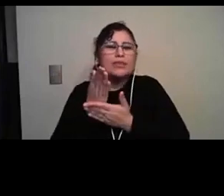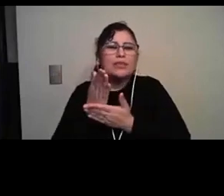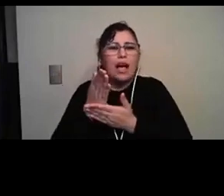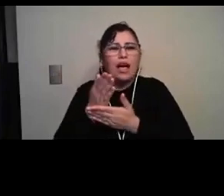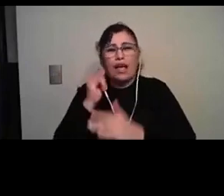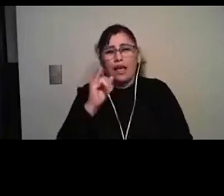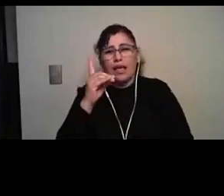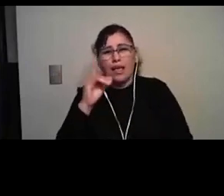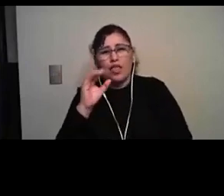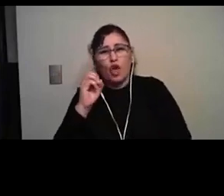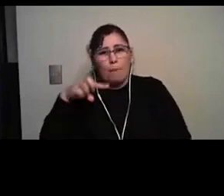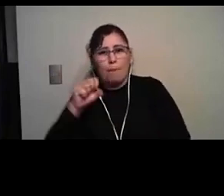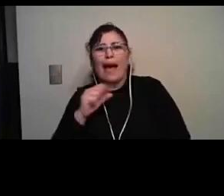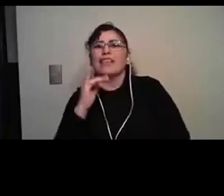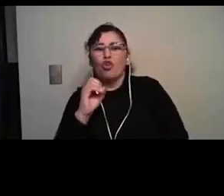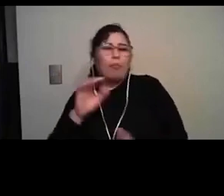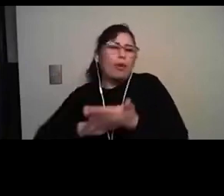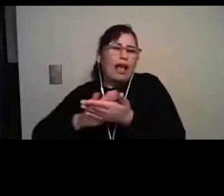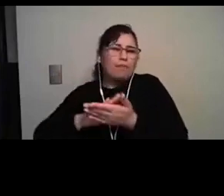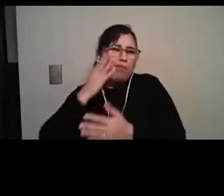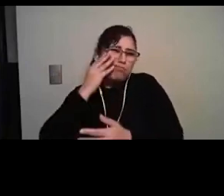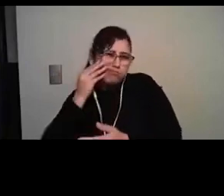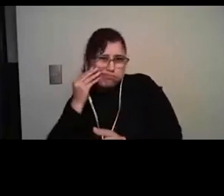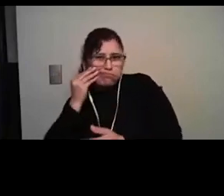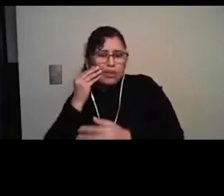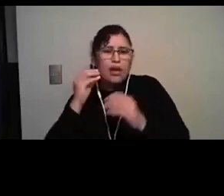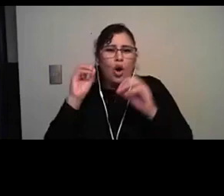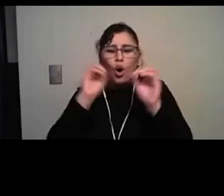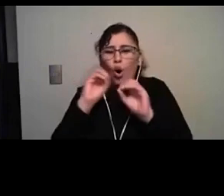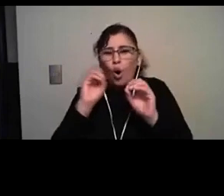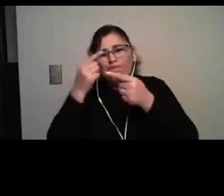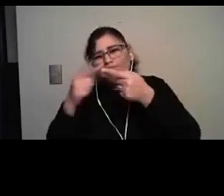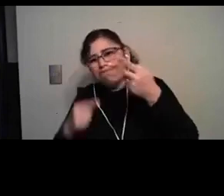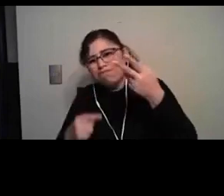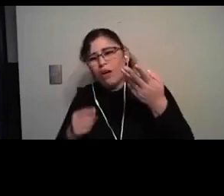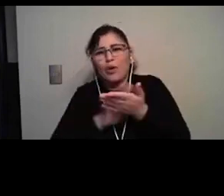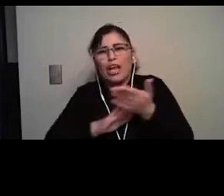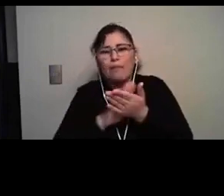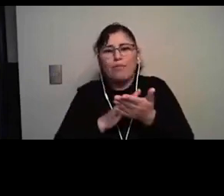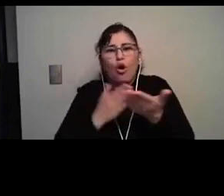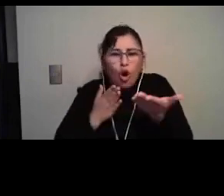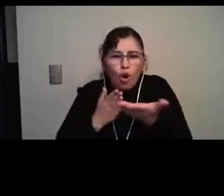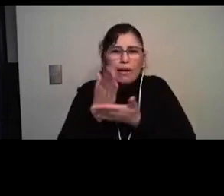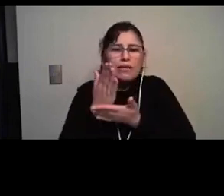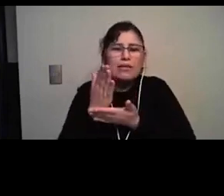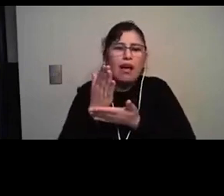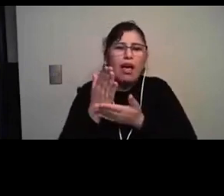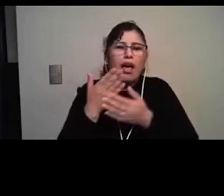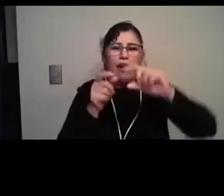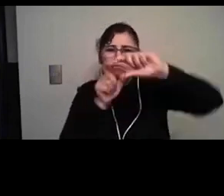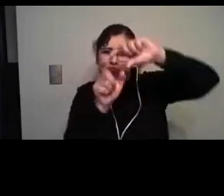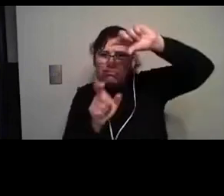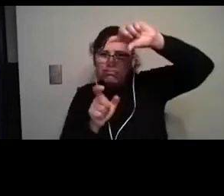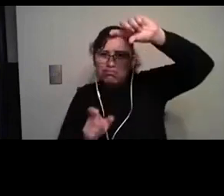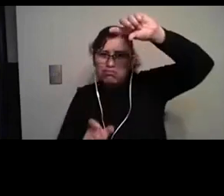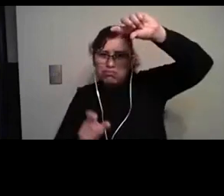parálisis facial, ¿ya? Eh, por por una artrosis de columna,